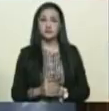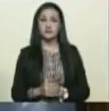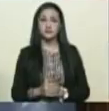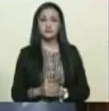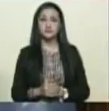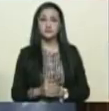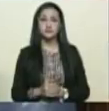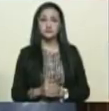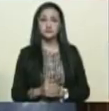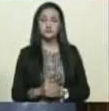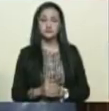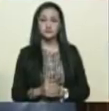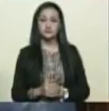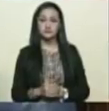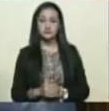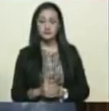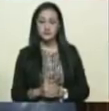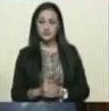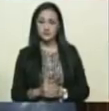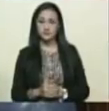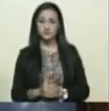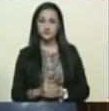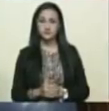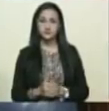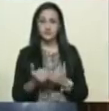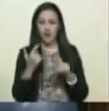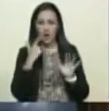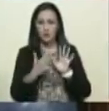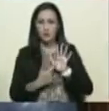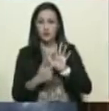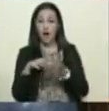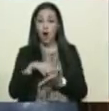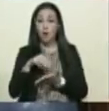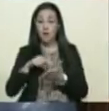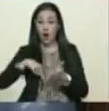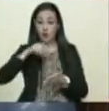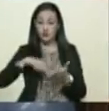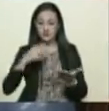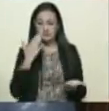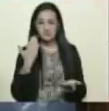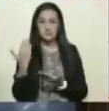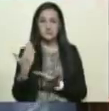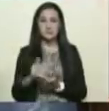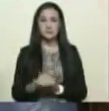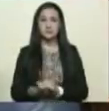voy a a mostrar la copia del contrato aquí está